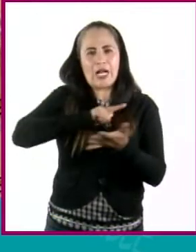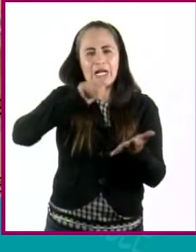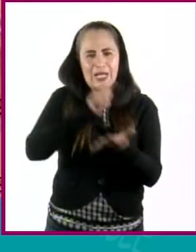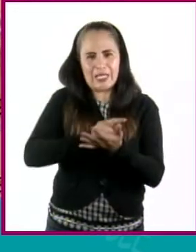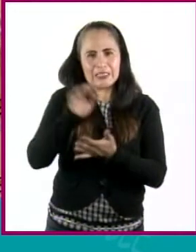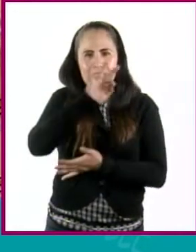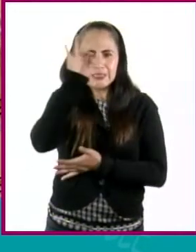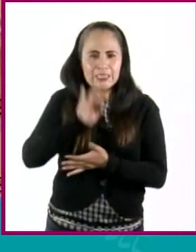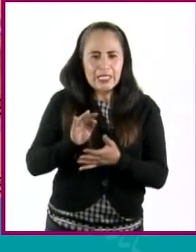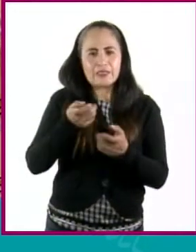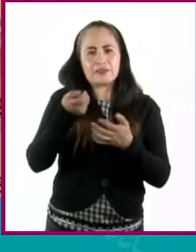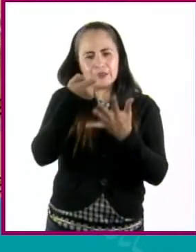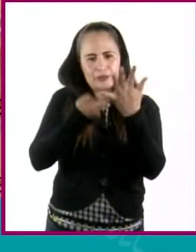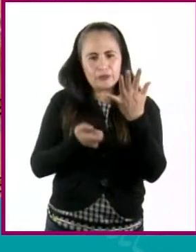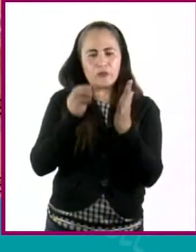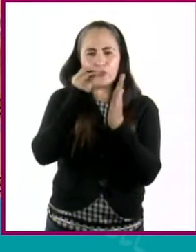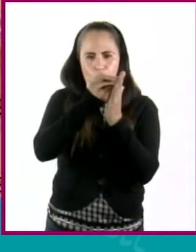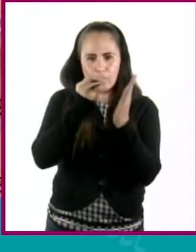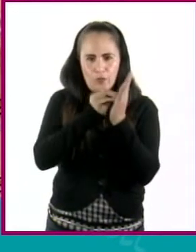interés.